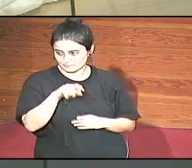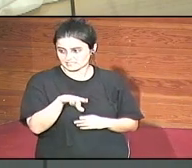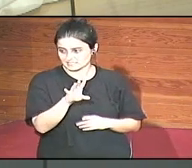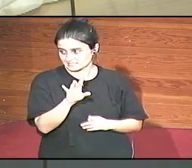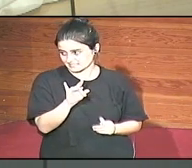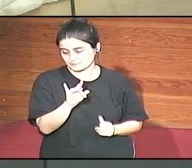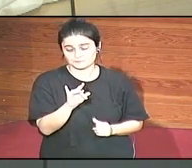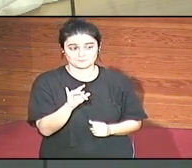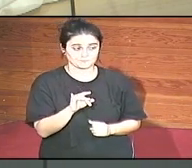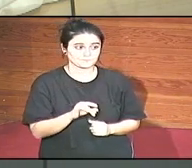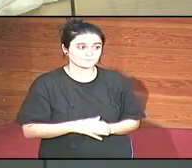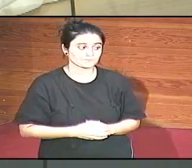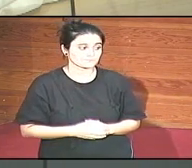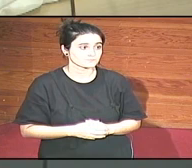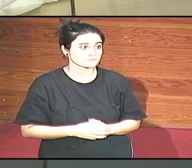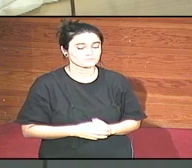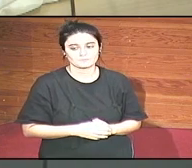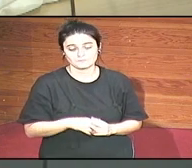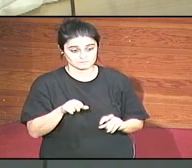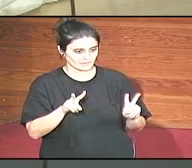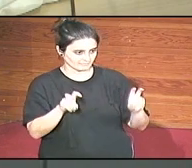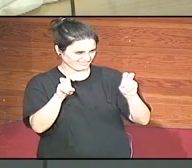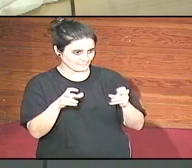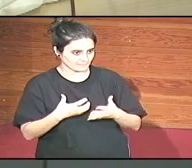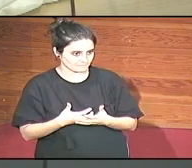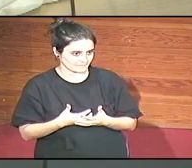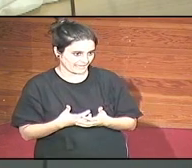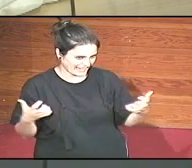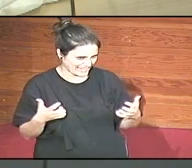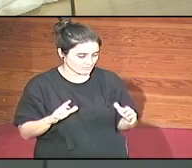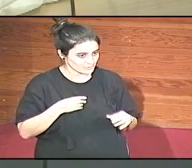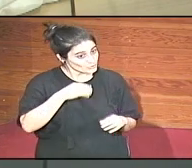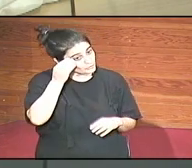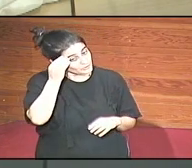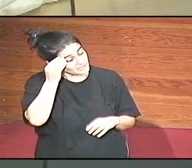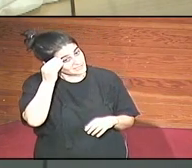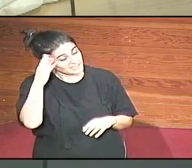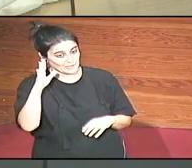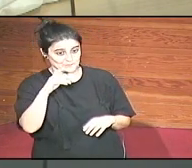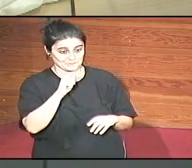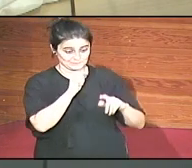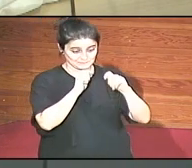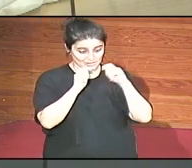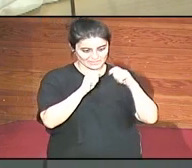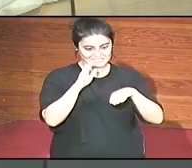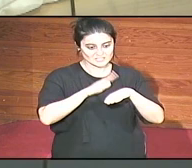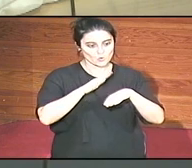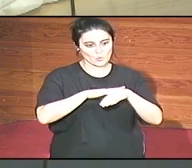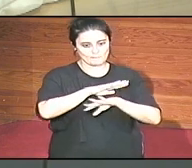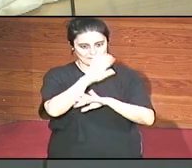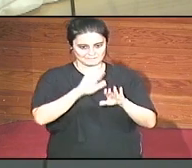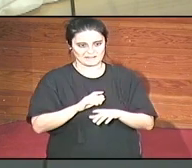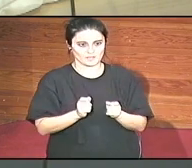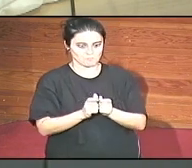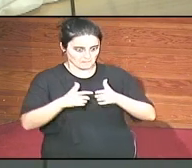es un tema que evidentemente es grave pero creo que está un poco magnificado por parte de los periodistas occidentales